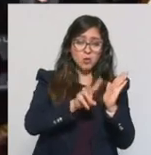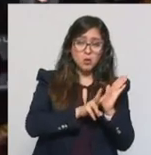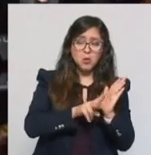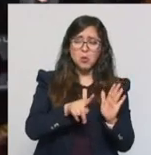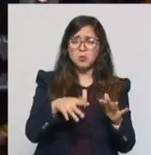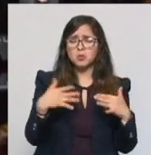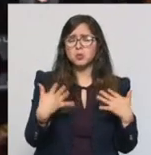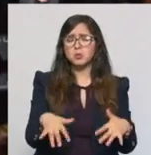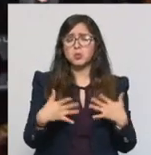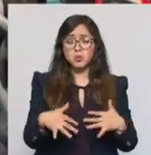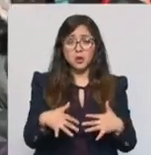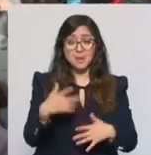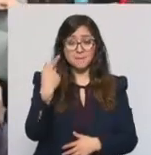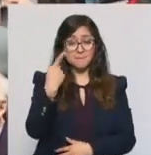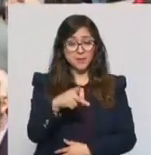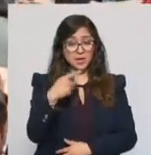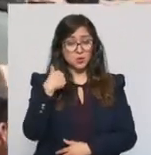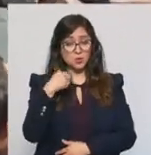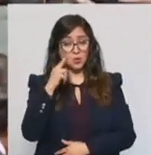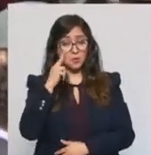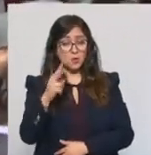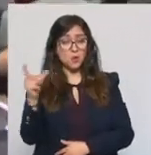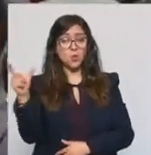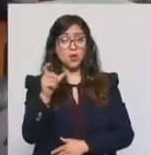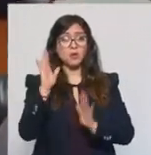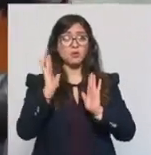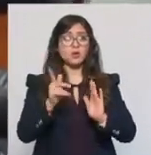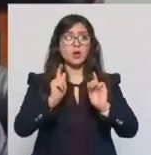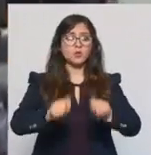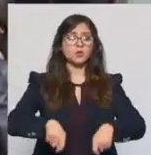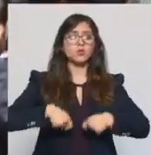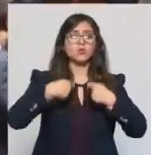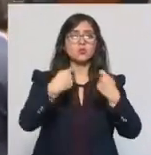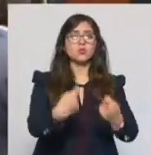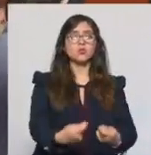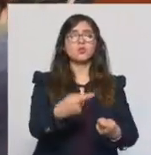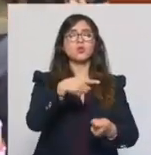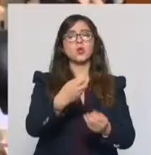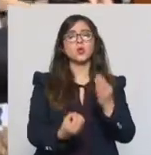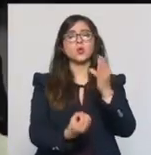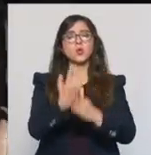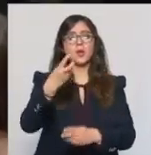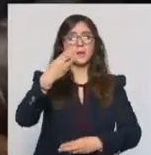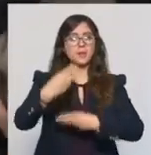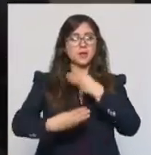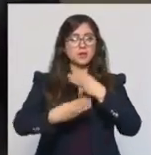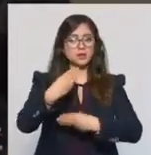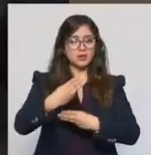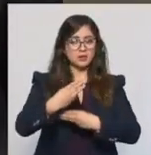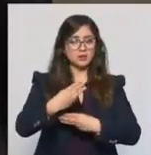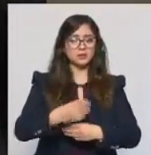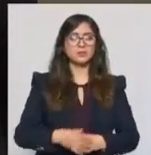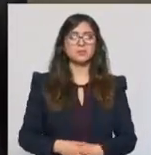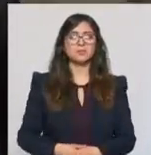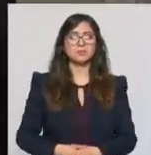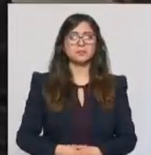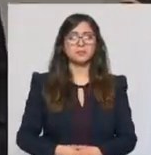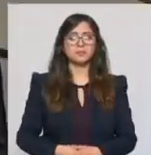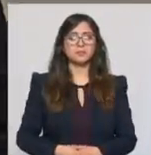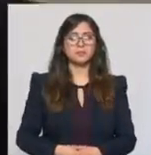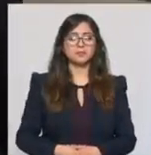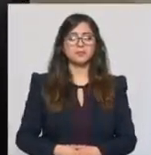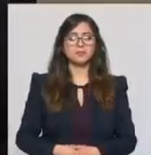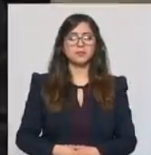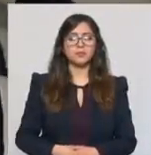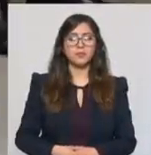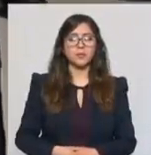yo observo en relación con el nombramiento es la intromisión, no en este